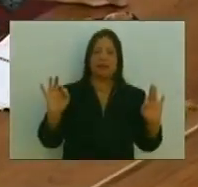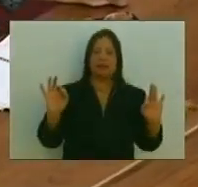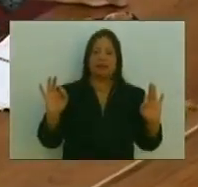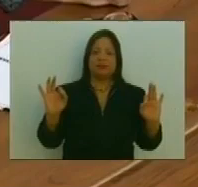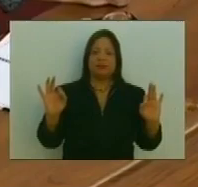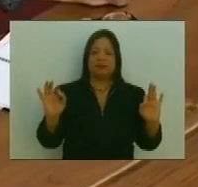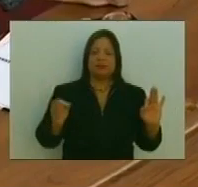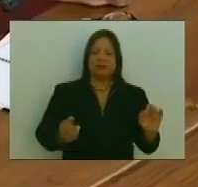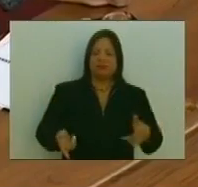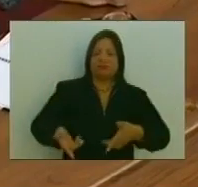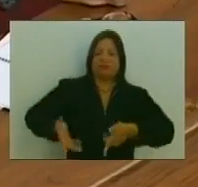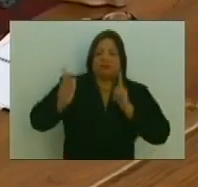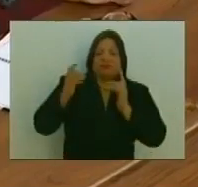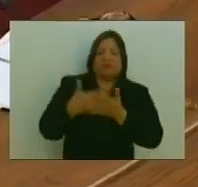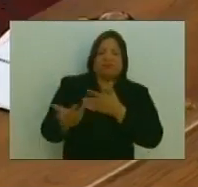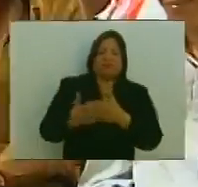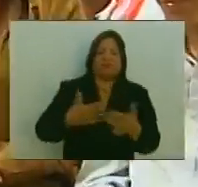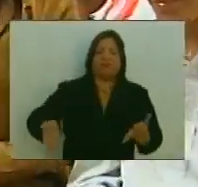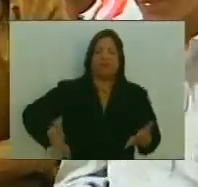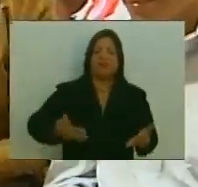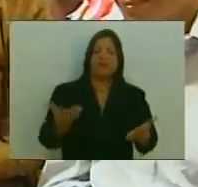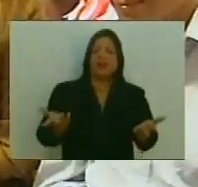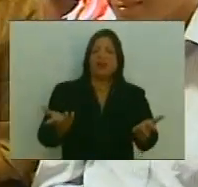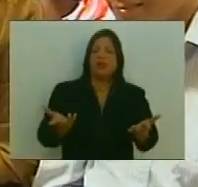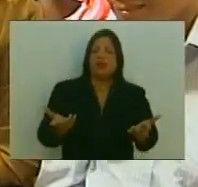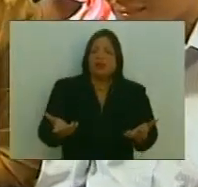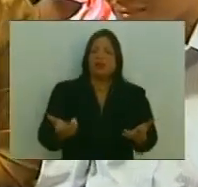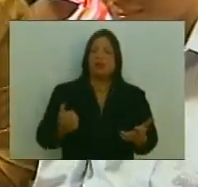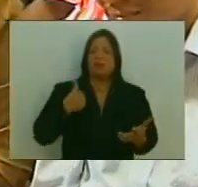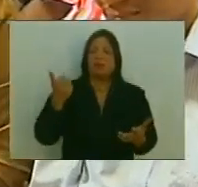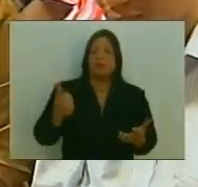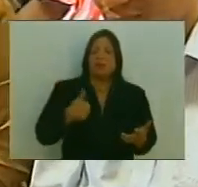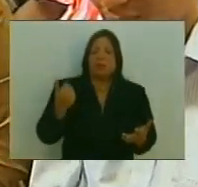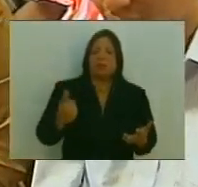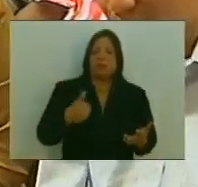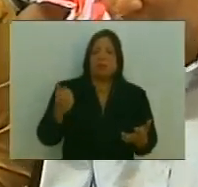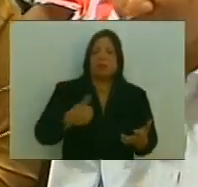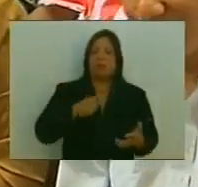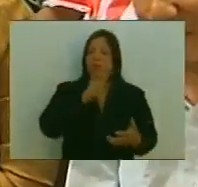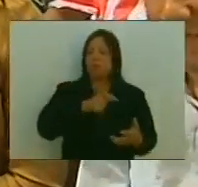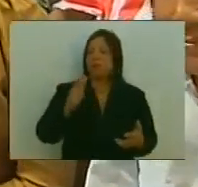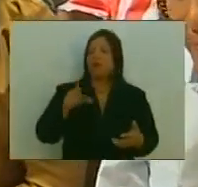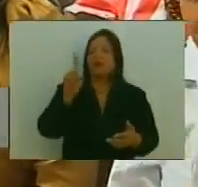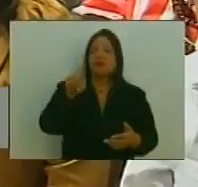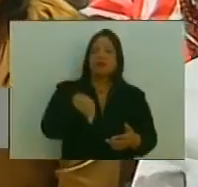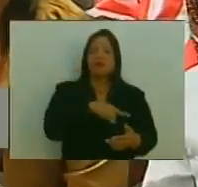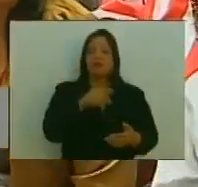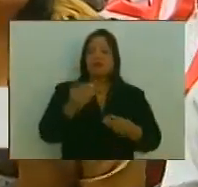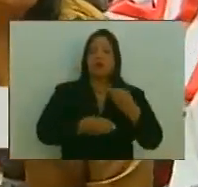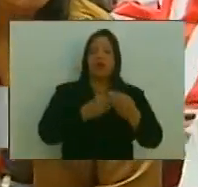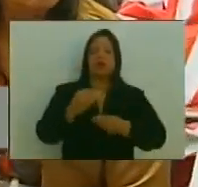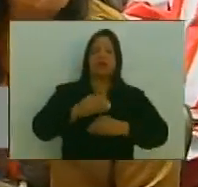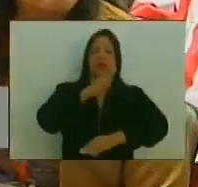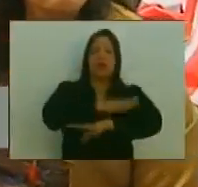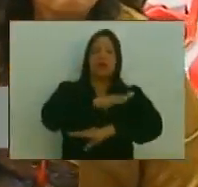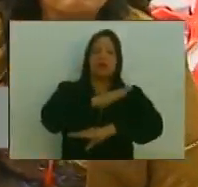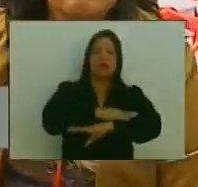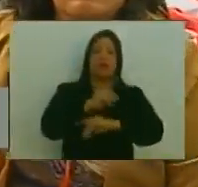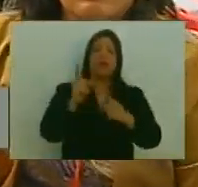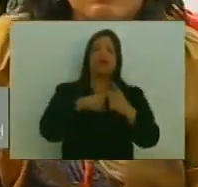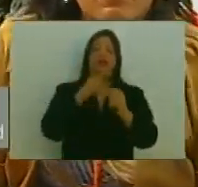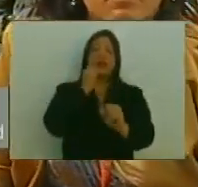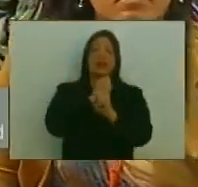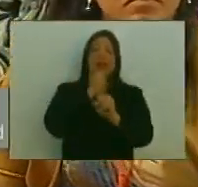incumpliere. Entonces quedaba como que a capricho de las personas cumplir o no con aquello. Entonces, en el ámbito